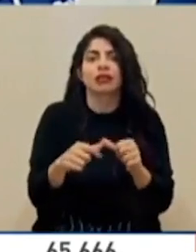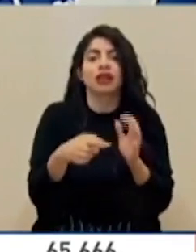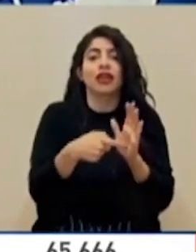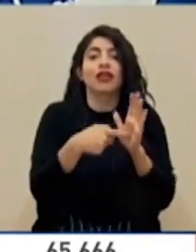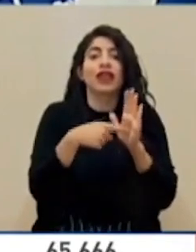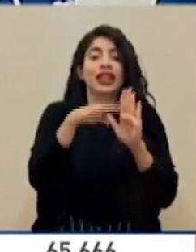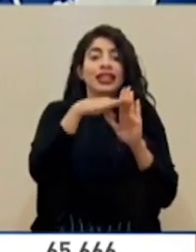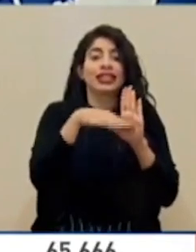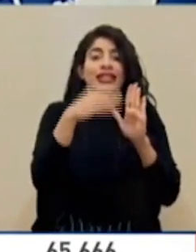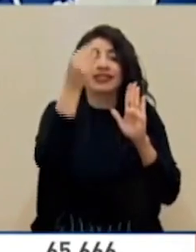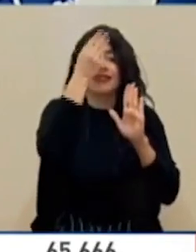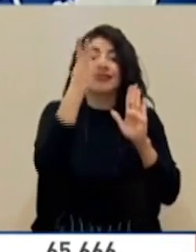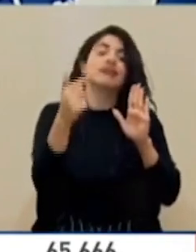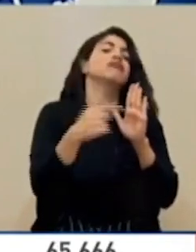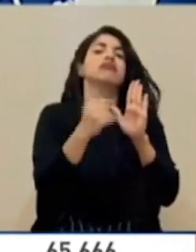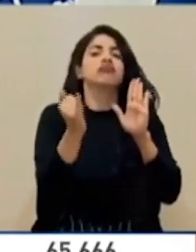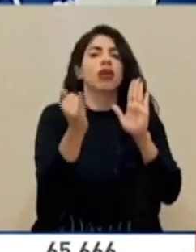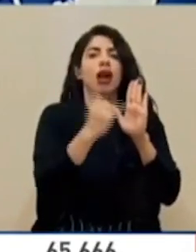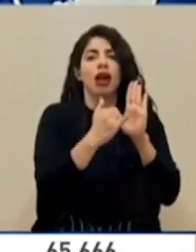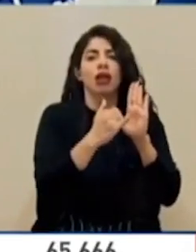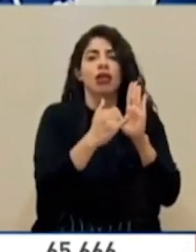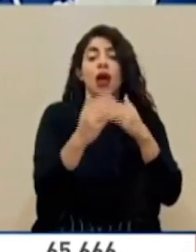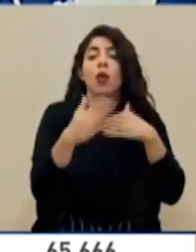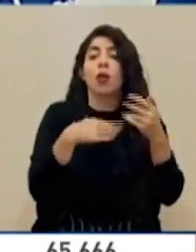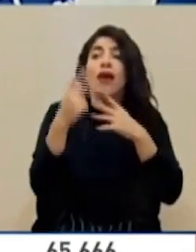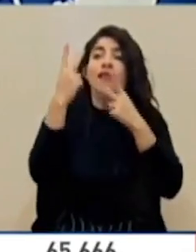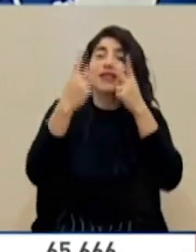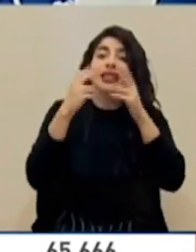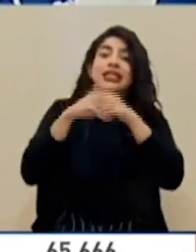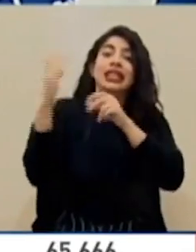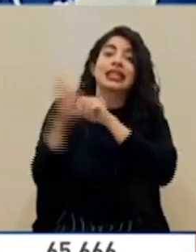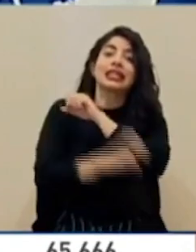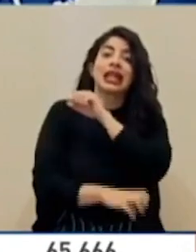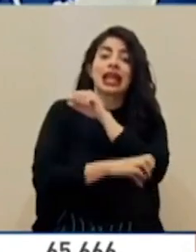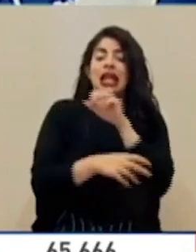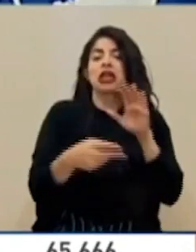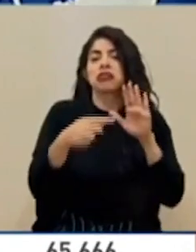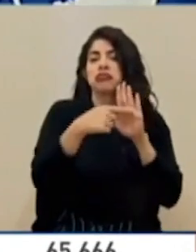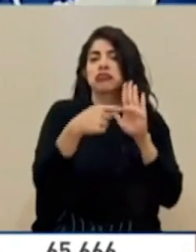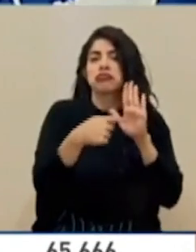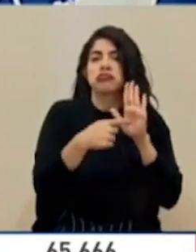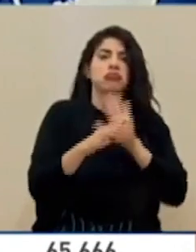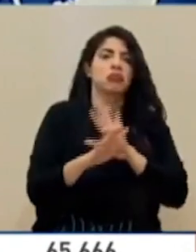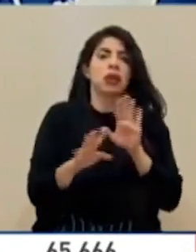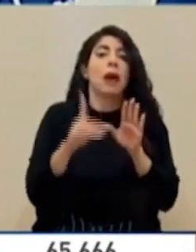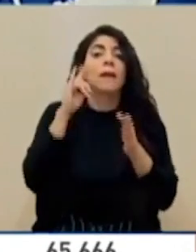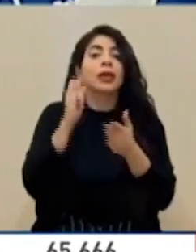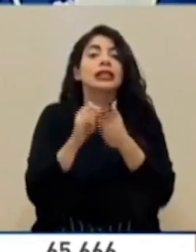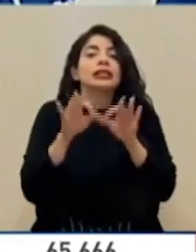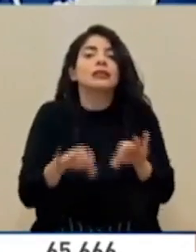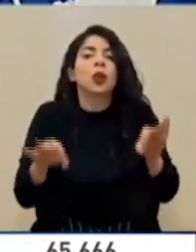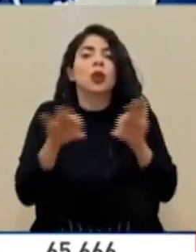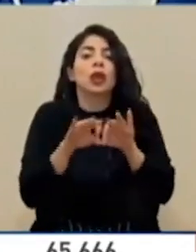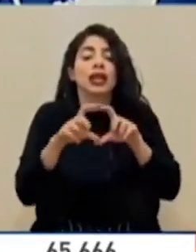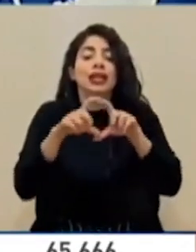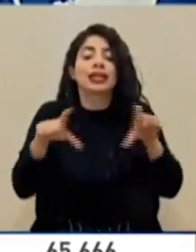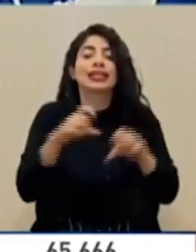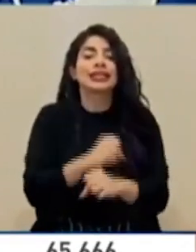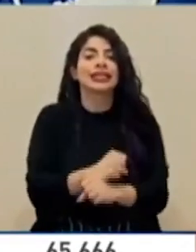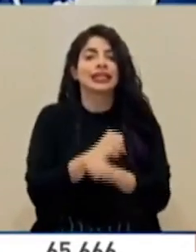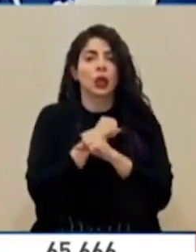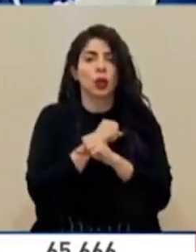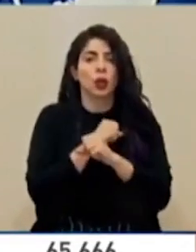requisitos anunciados para todos los visitantes extranjeros. Por eso es muy importante el requisito del seguro